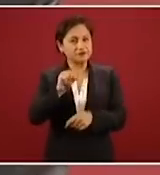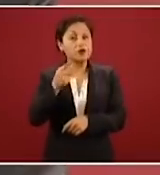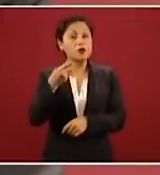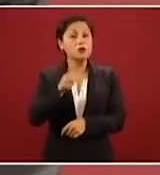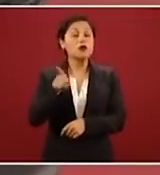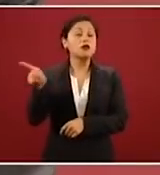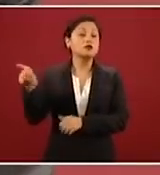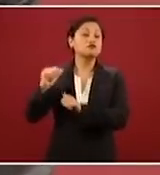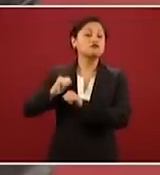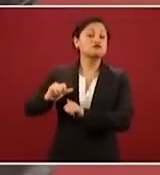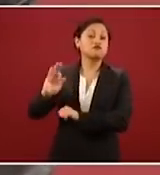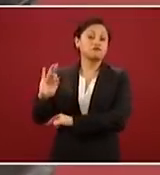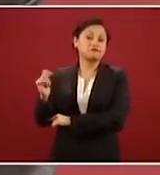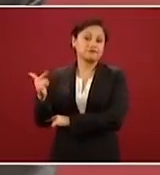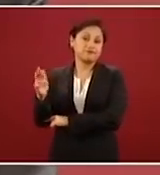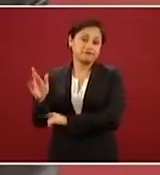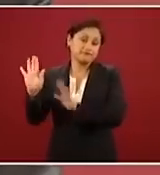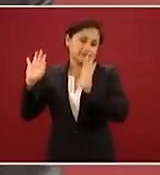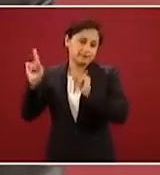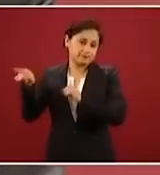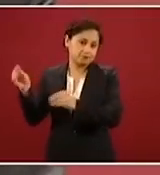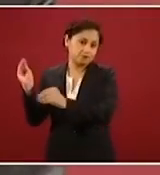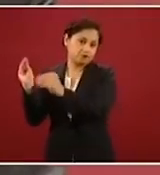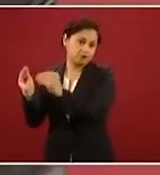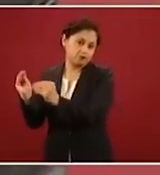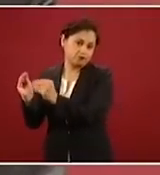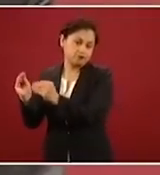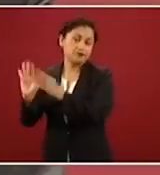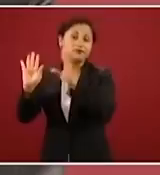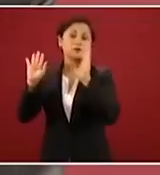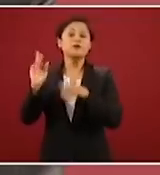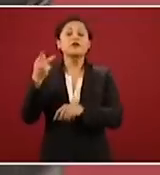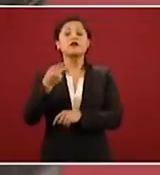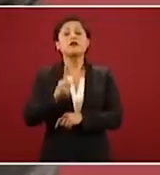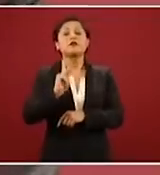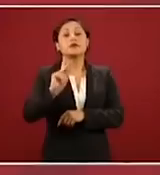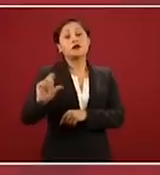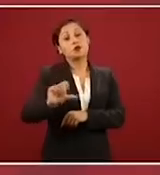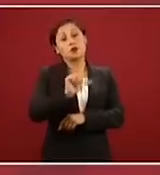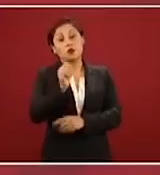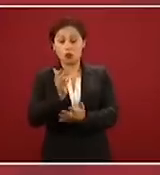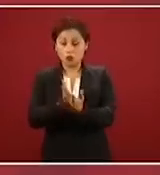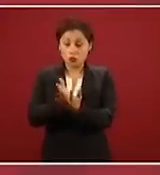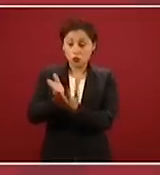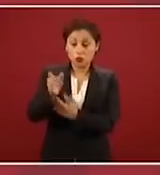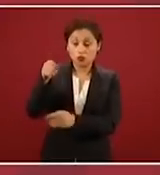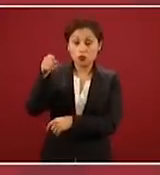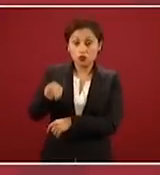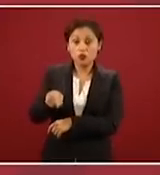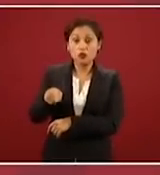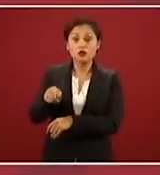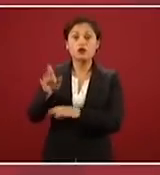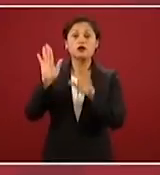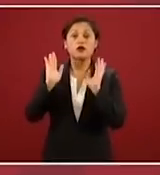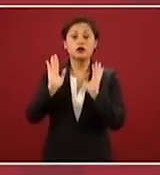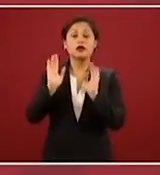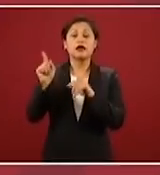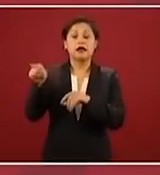Y el segundo caso, pues es el que está, según los abogados del señor Lozoya,